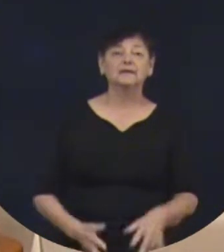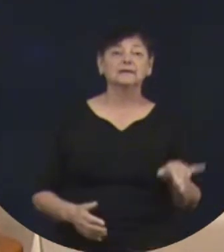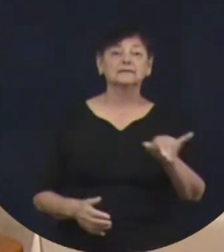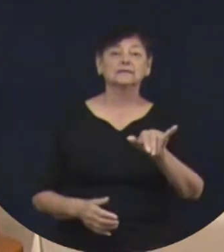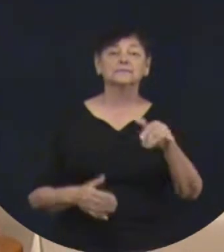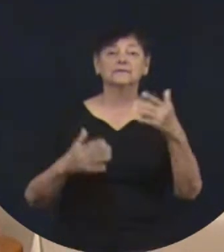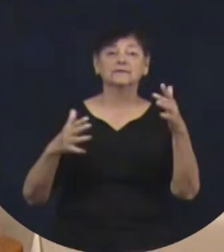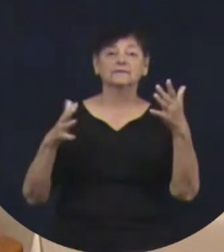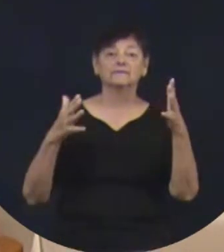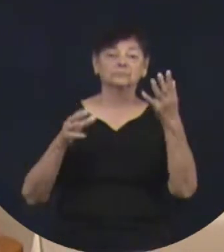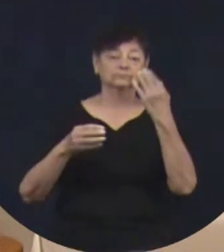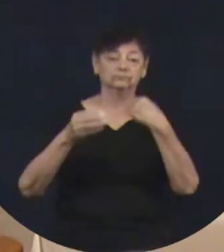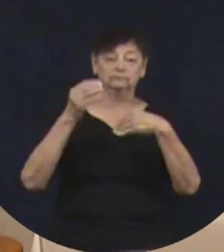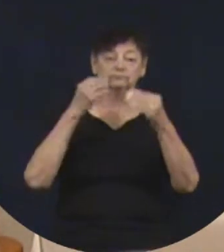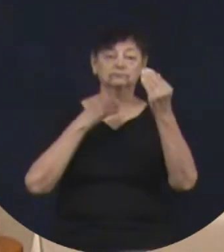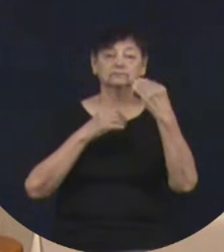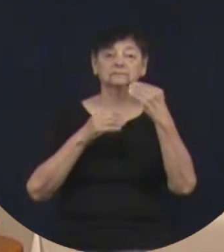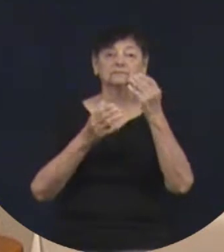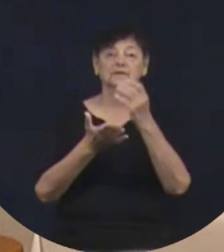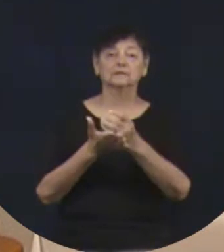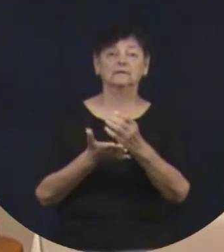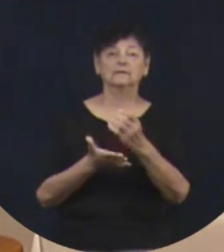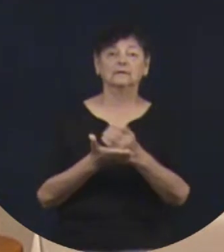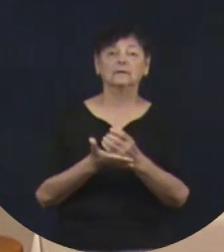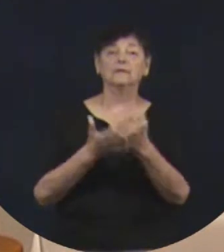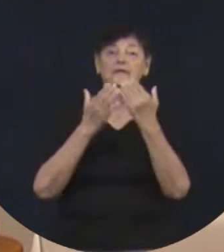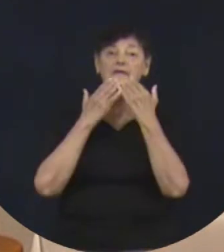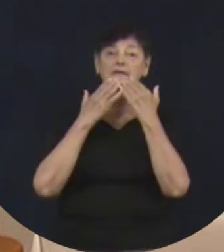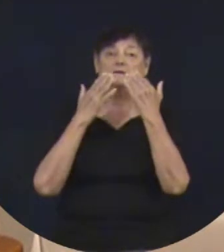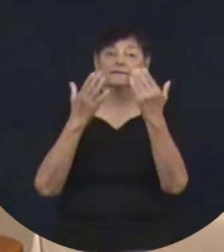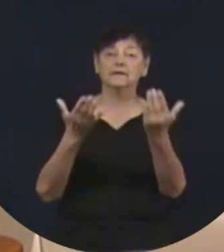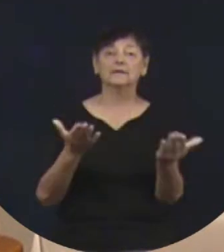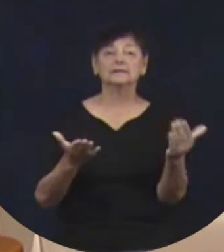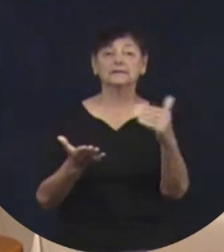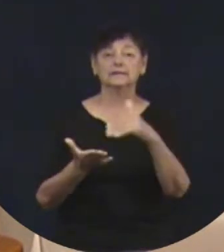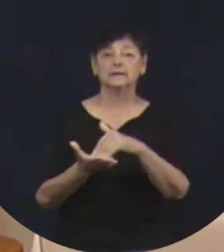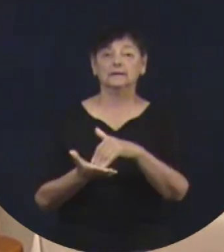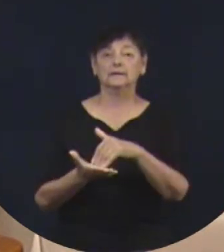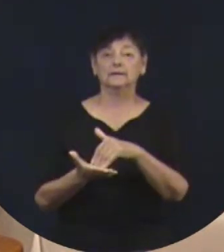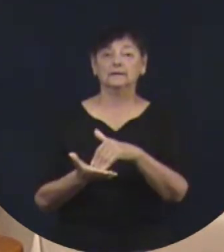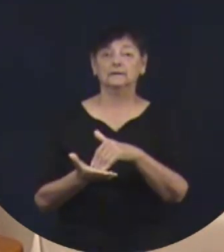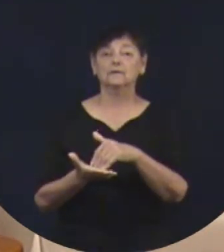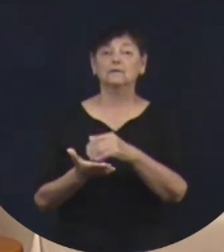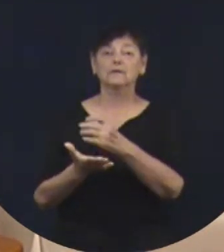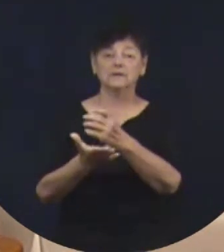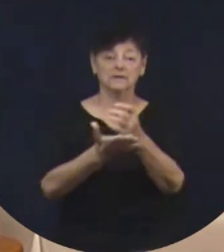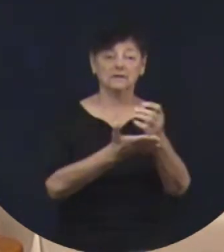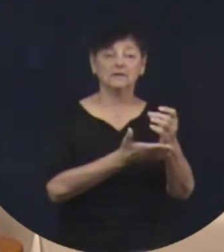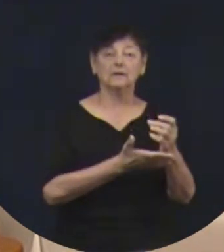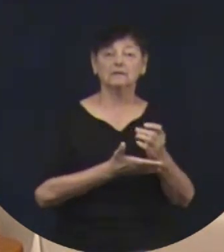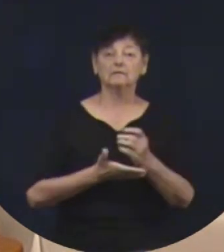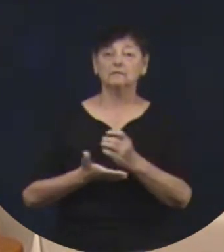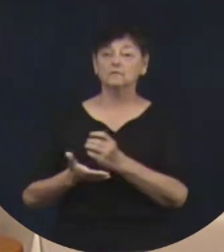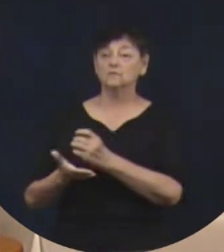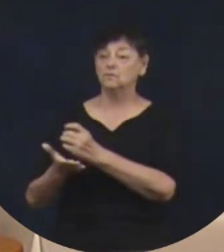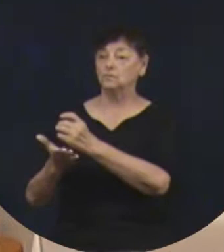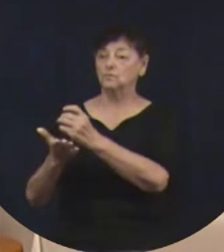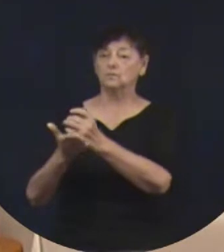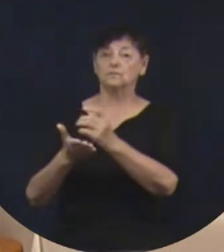Del mismo modo, acabada la cena, tomó el cáliz y dándote gracias de nuevo, lo pasó a sus discípulos